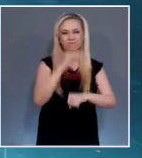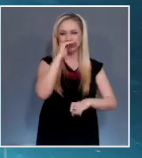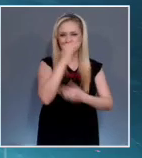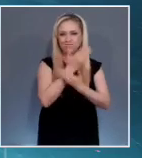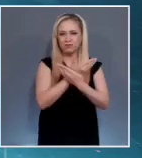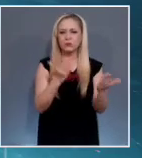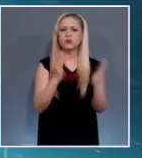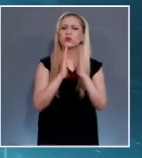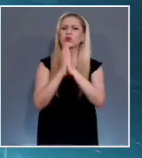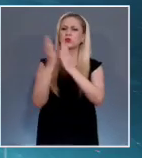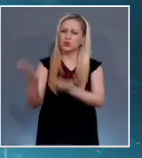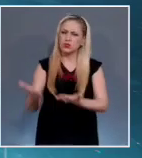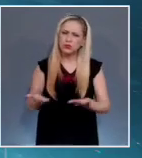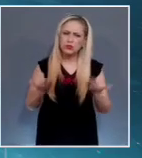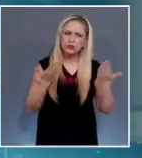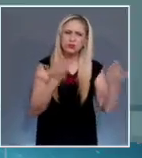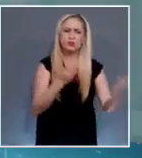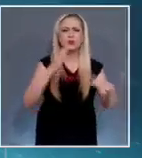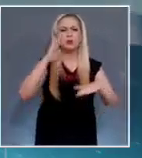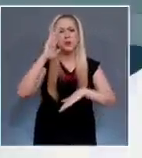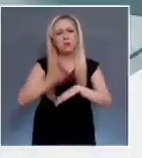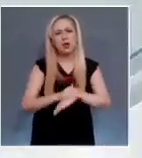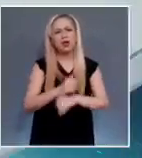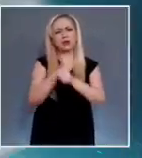justicia a los más desfavorecidos.